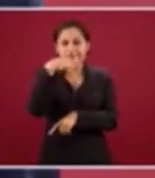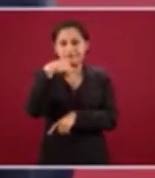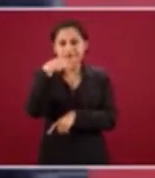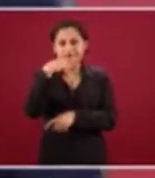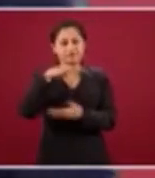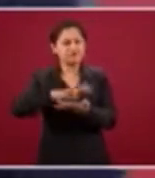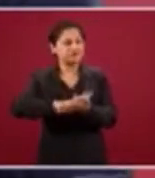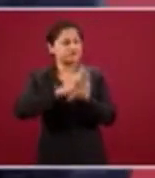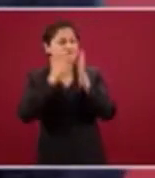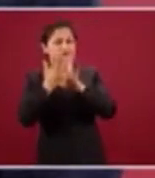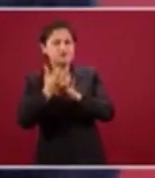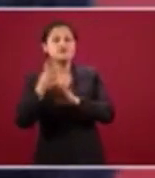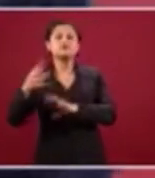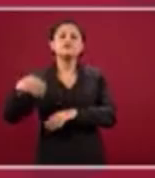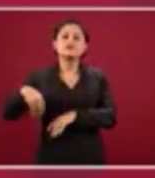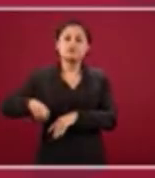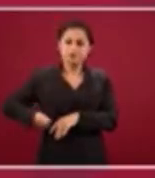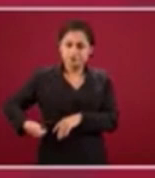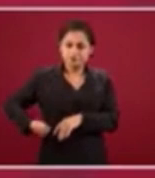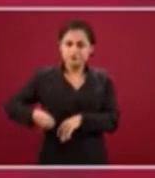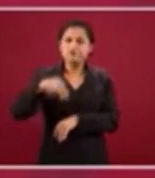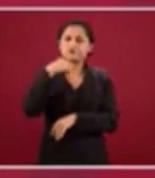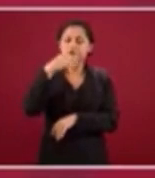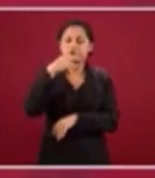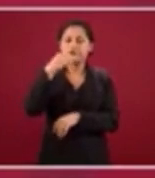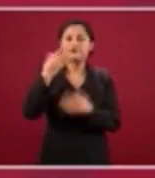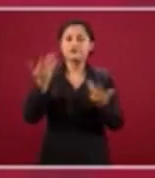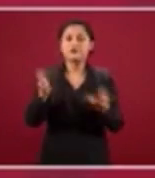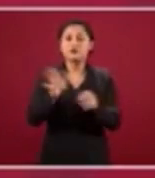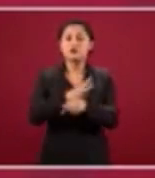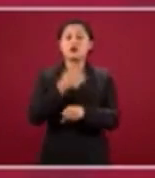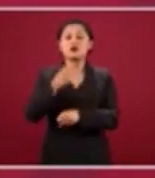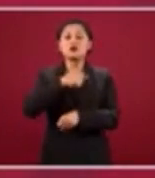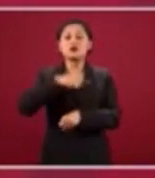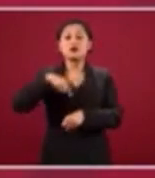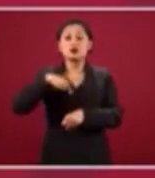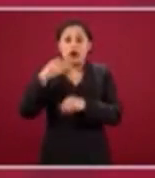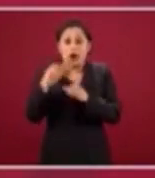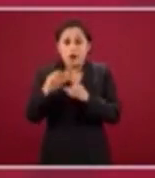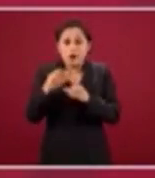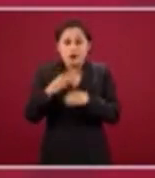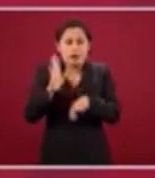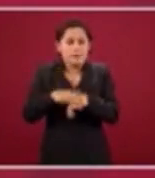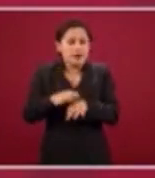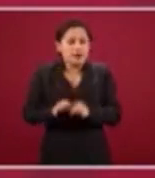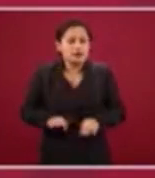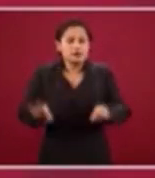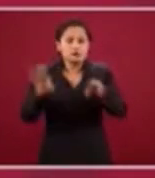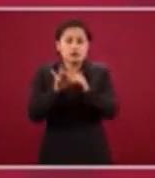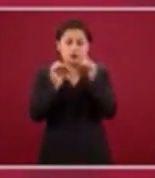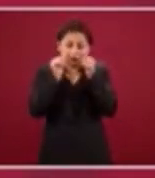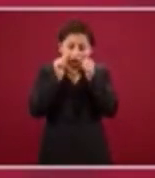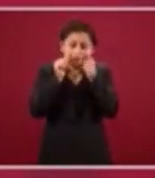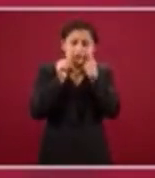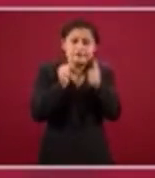Entonces estamos atendiendo lo fundamental todos los